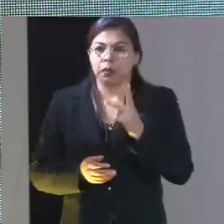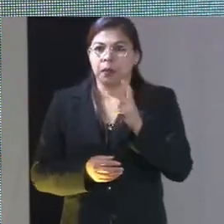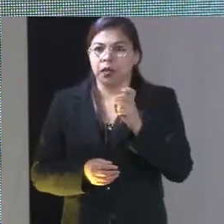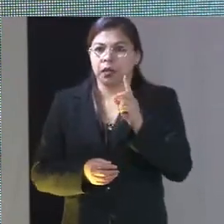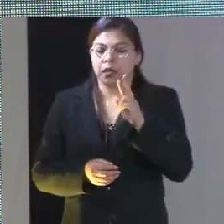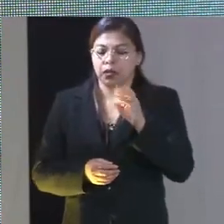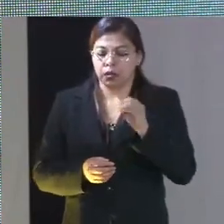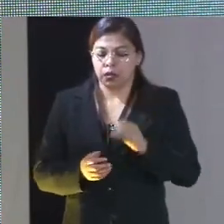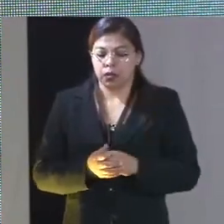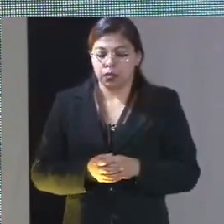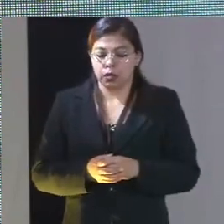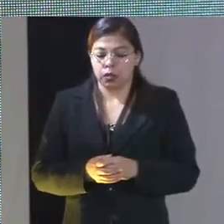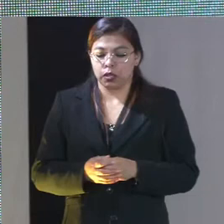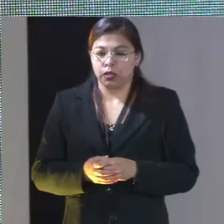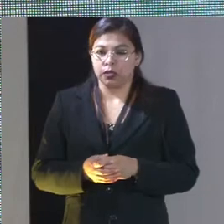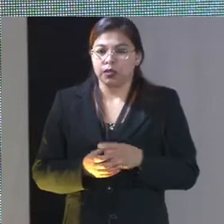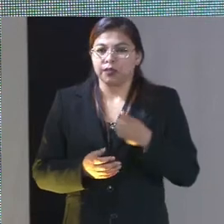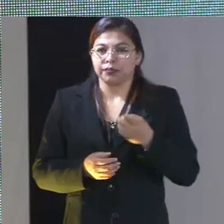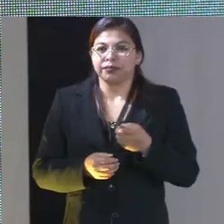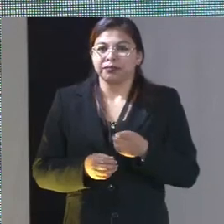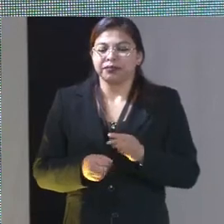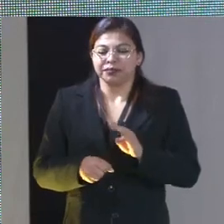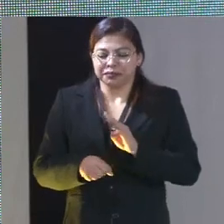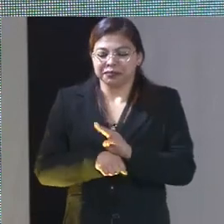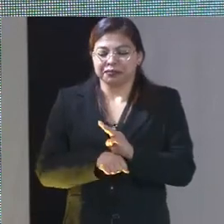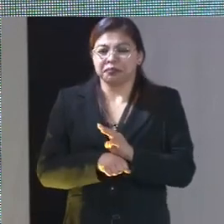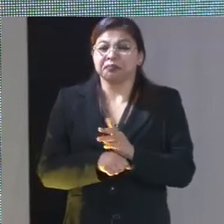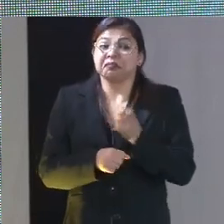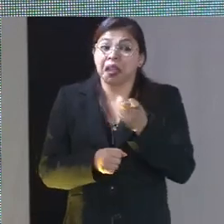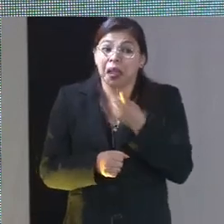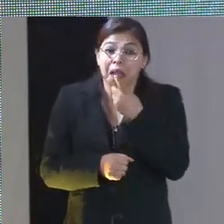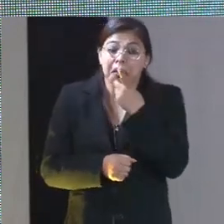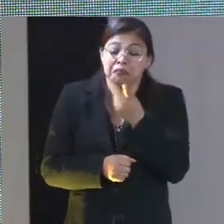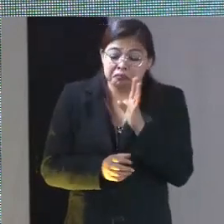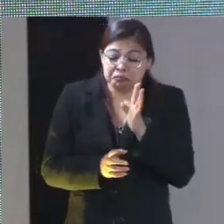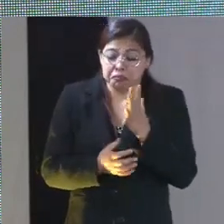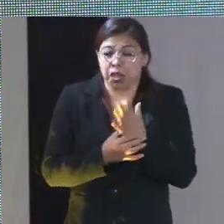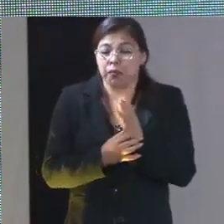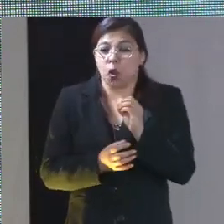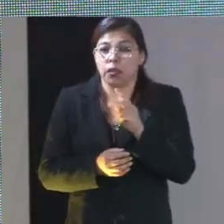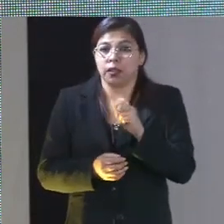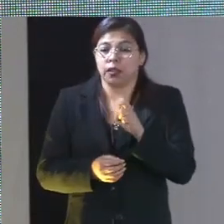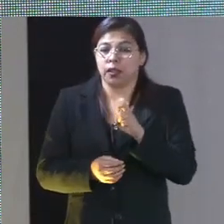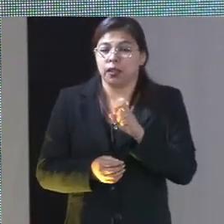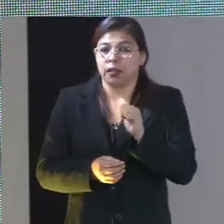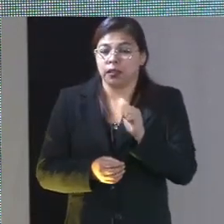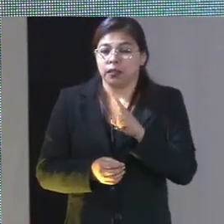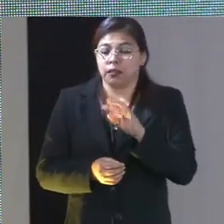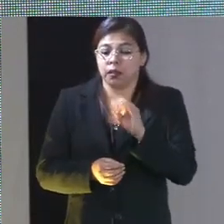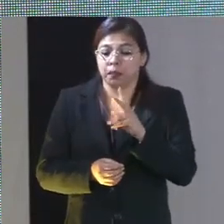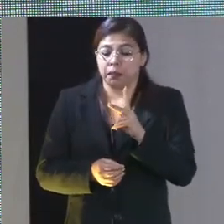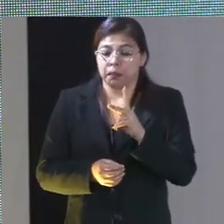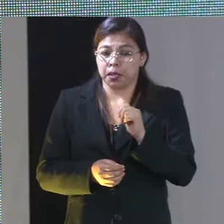Pedro, como nuestra chingada madre. Esta es la versión de Octavio Paz.